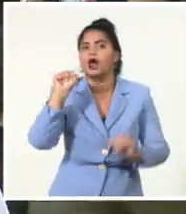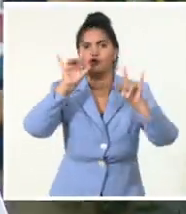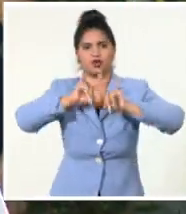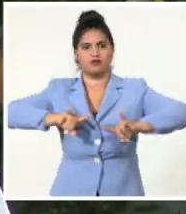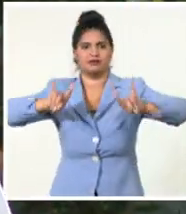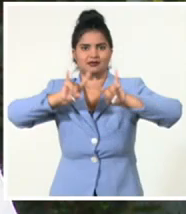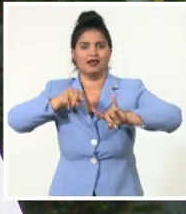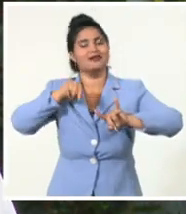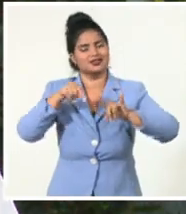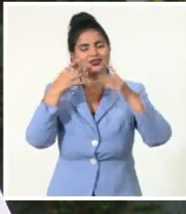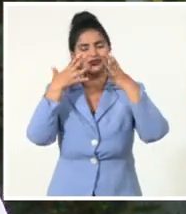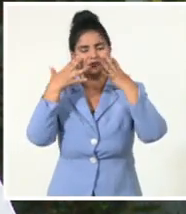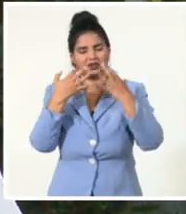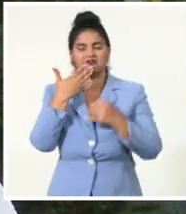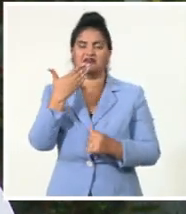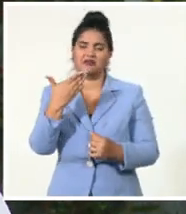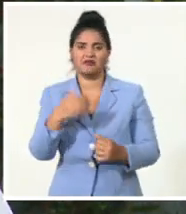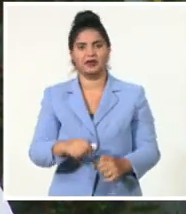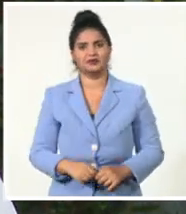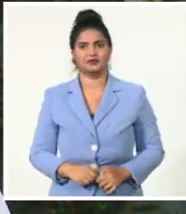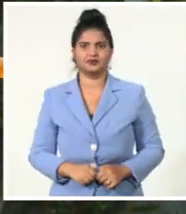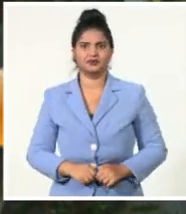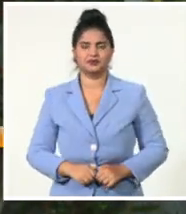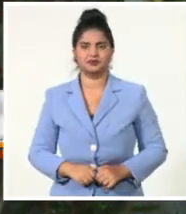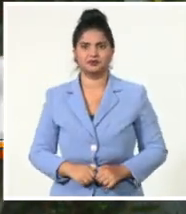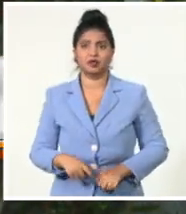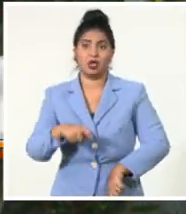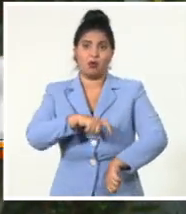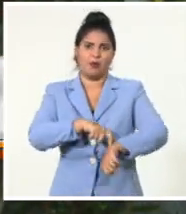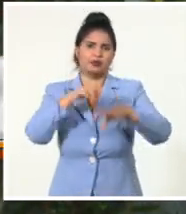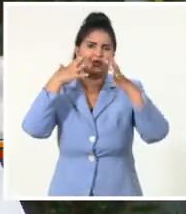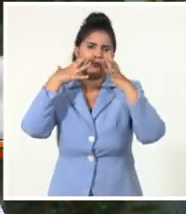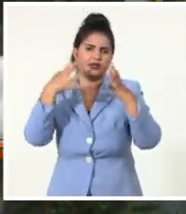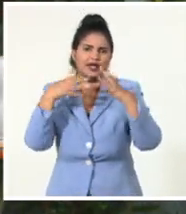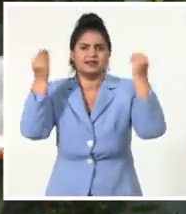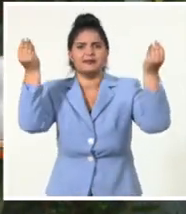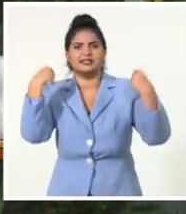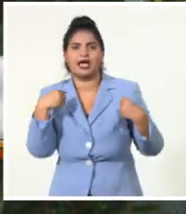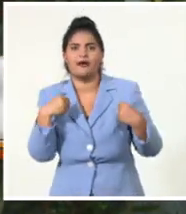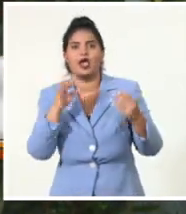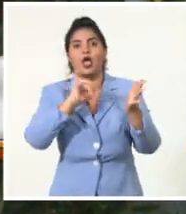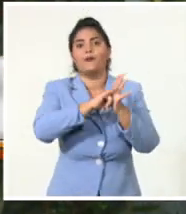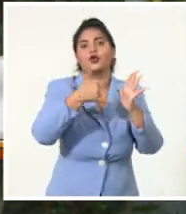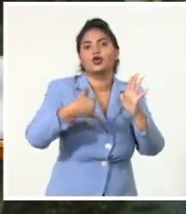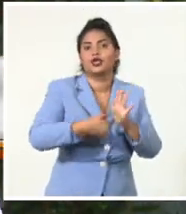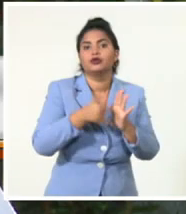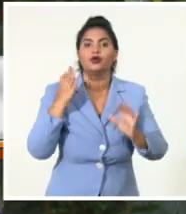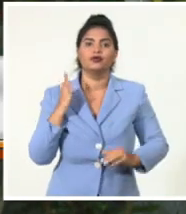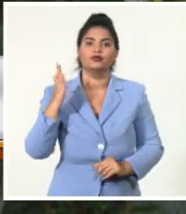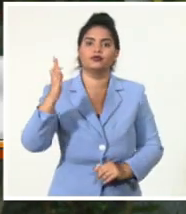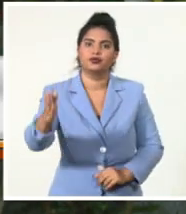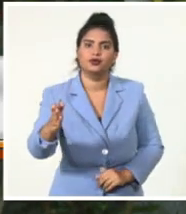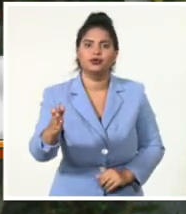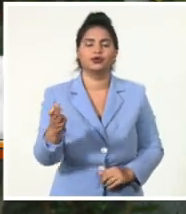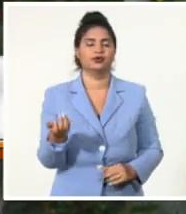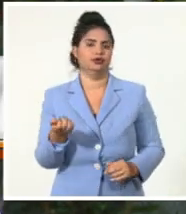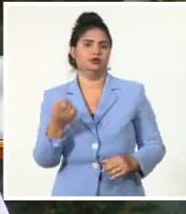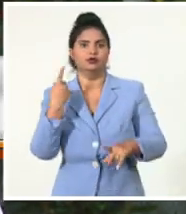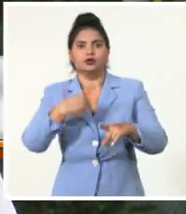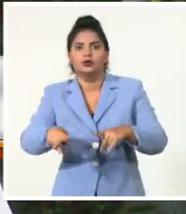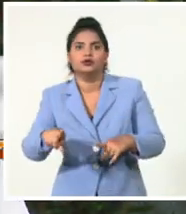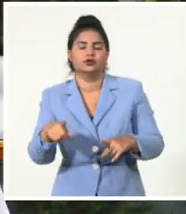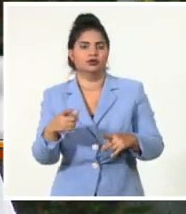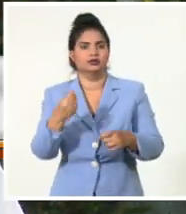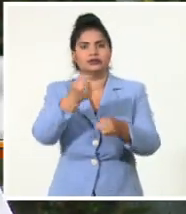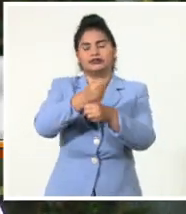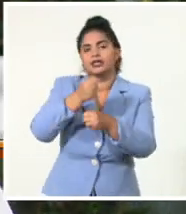que ha permitido poder mirarnos por dentro, poder definir líneas para las universidades del país y también poder